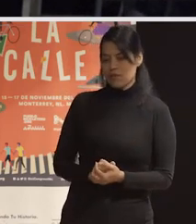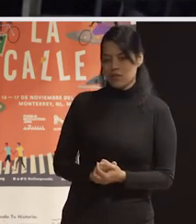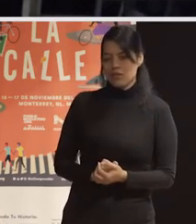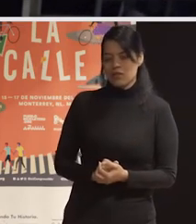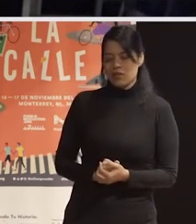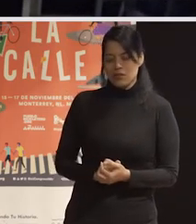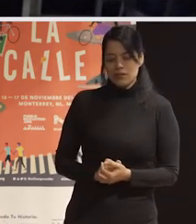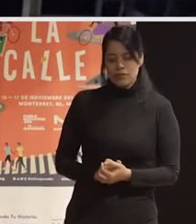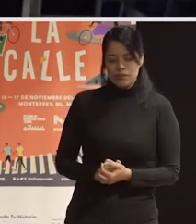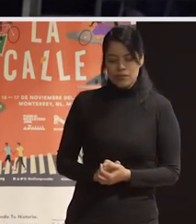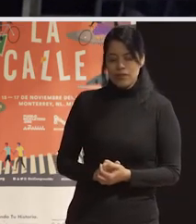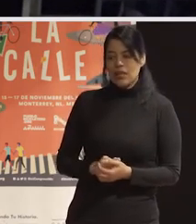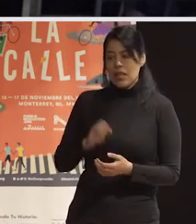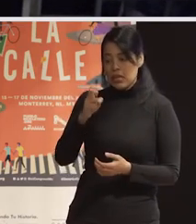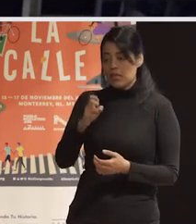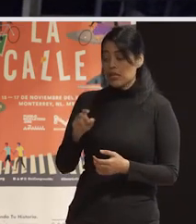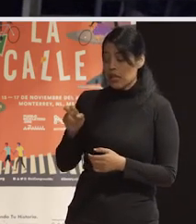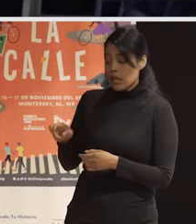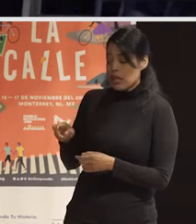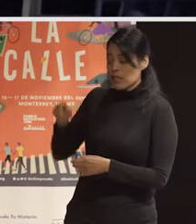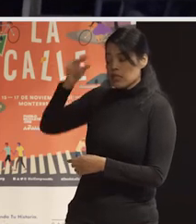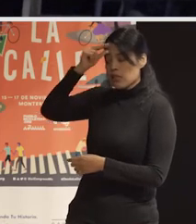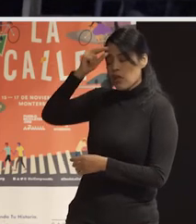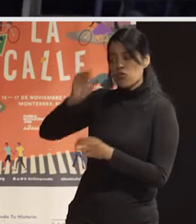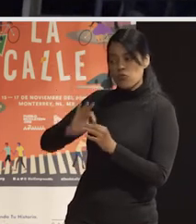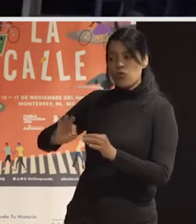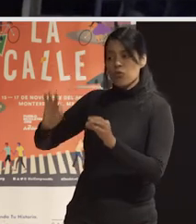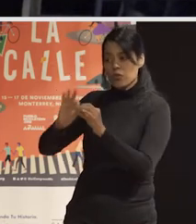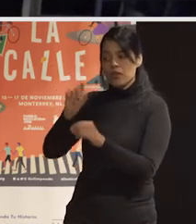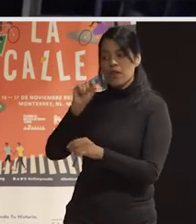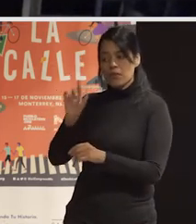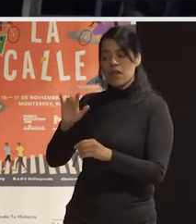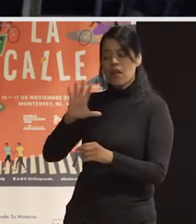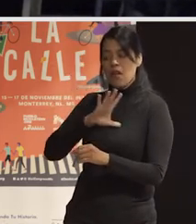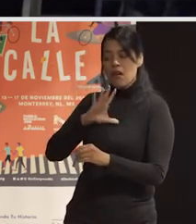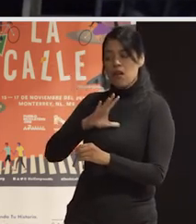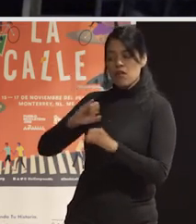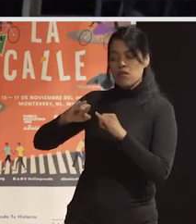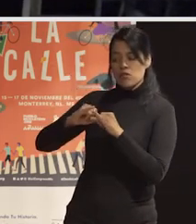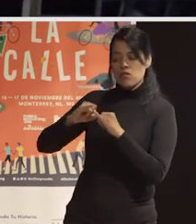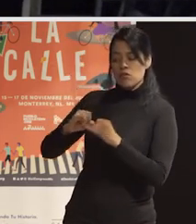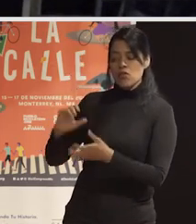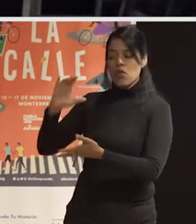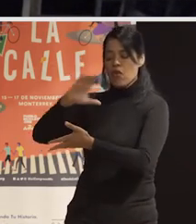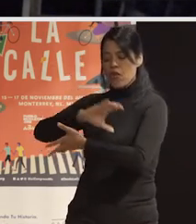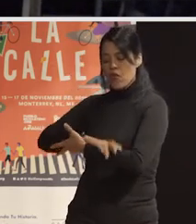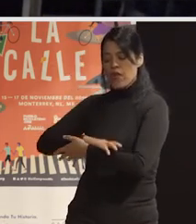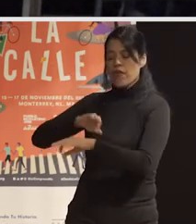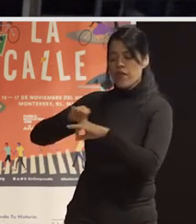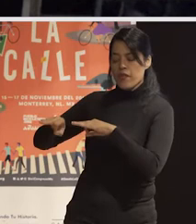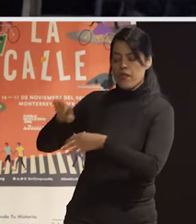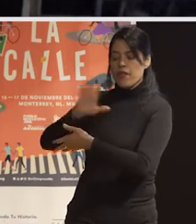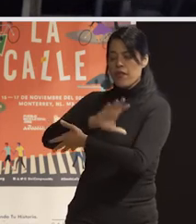importantes y también tienen instituciones tienen una manera de organización muy solidaria algunos de